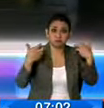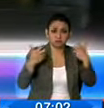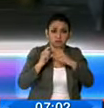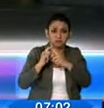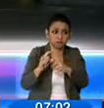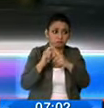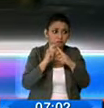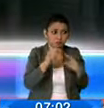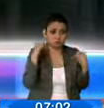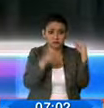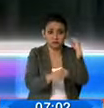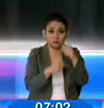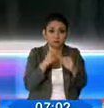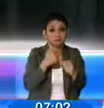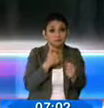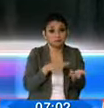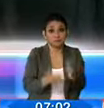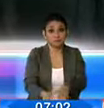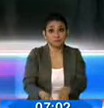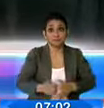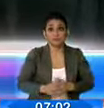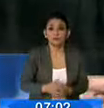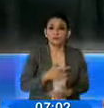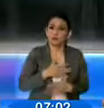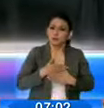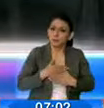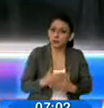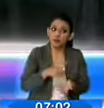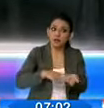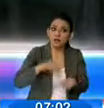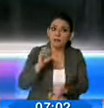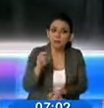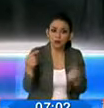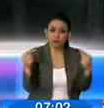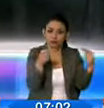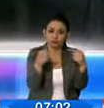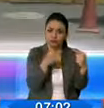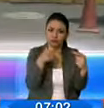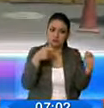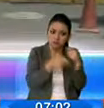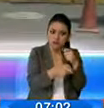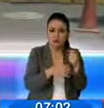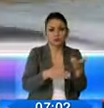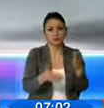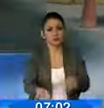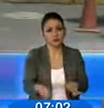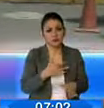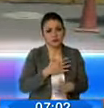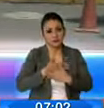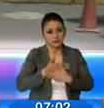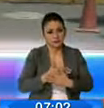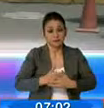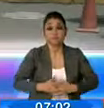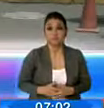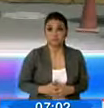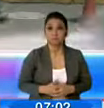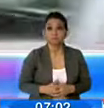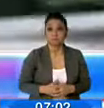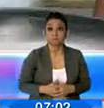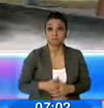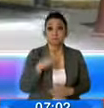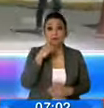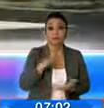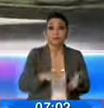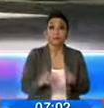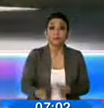en palabras mortales. Mucha pena que entre hermanos se hayan matado ahí. En medio de sentimientos encontrados, el cuerpo de Jonathan